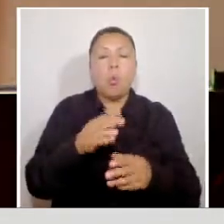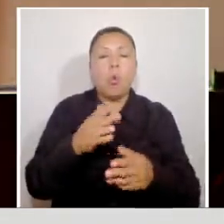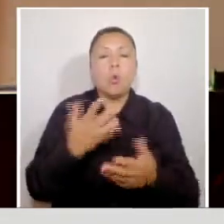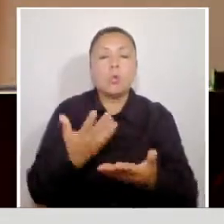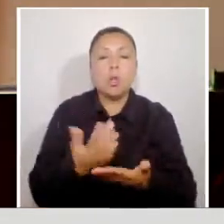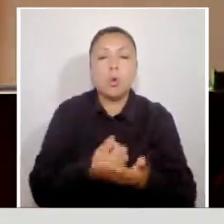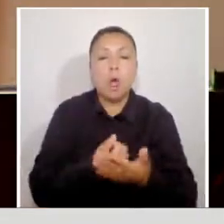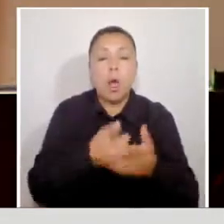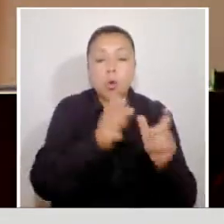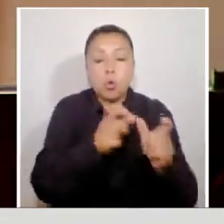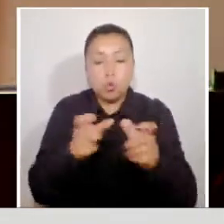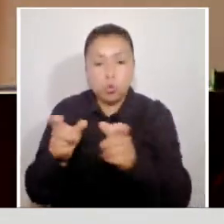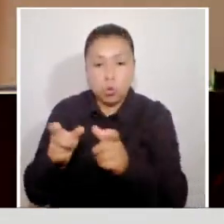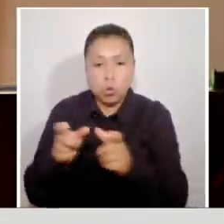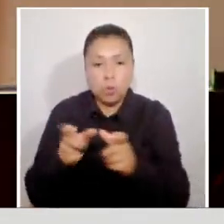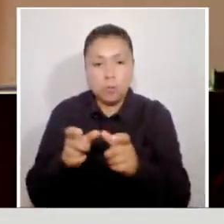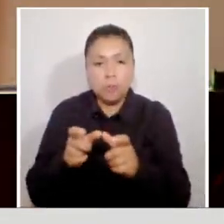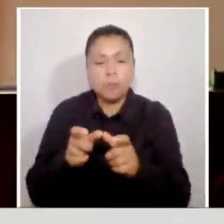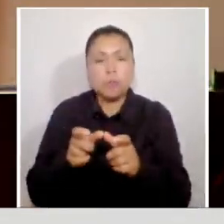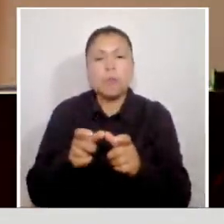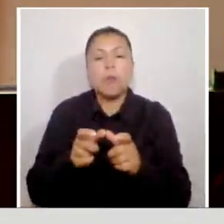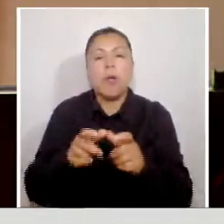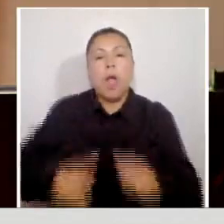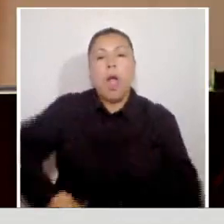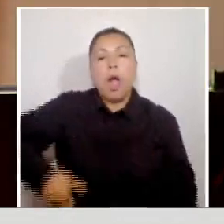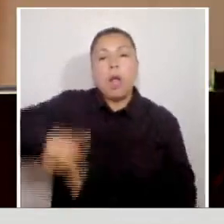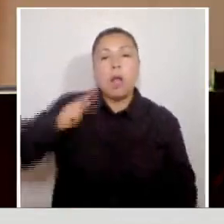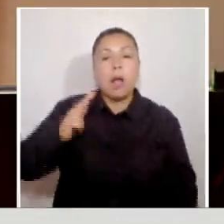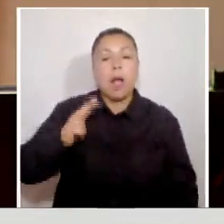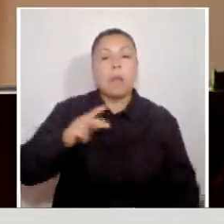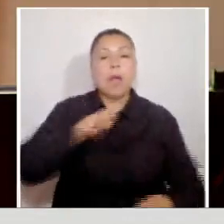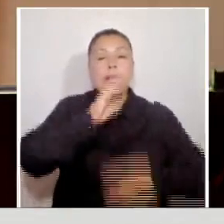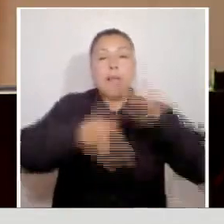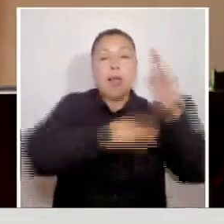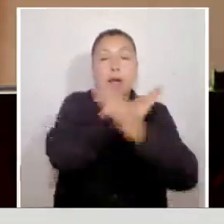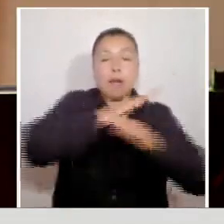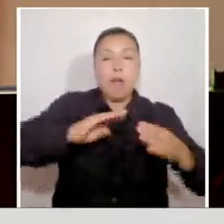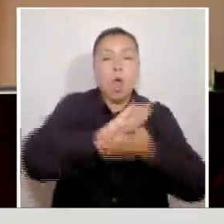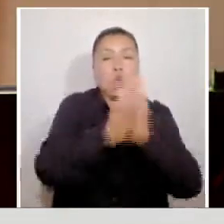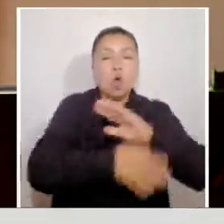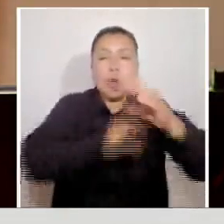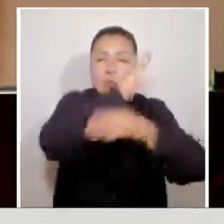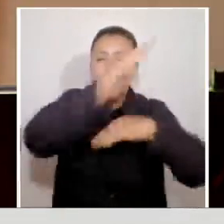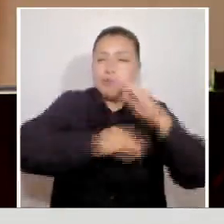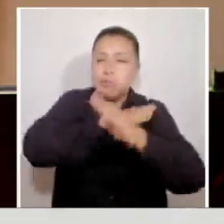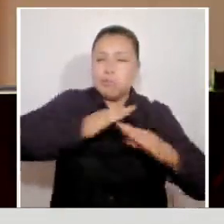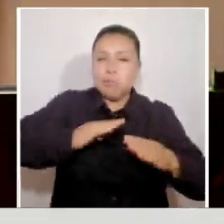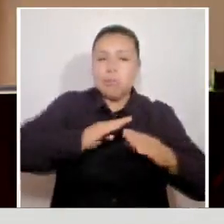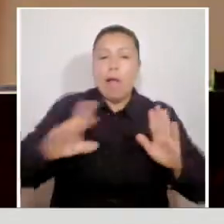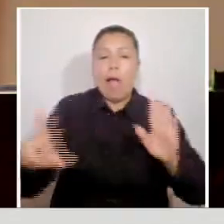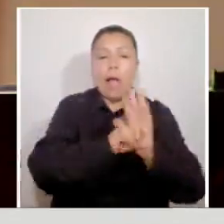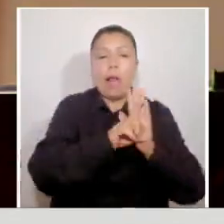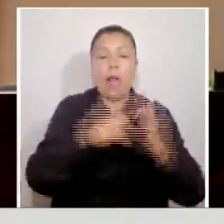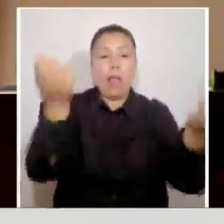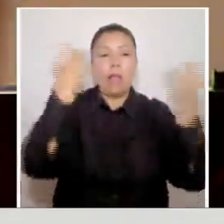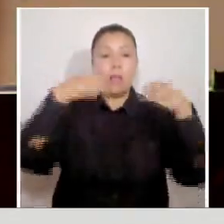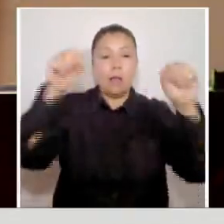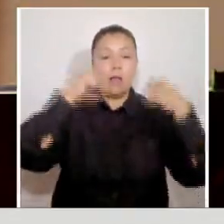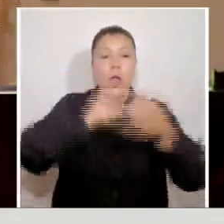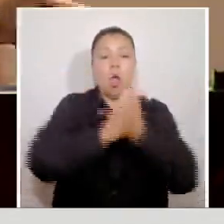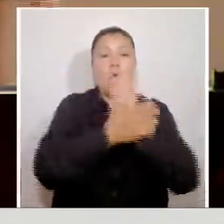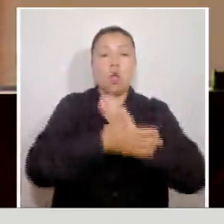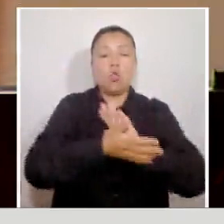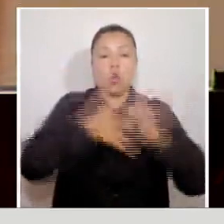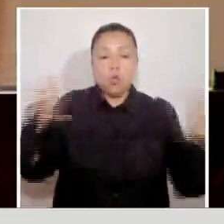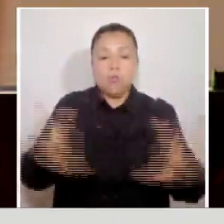fiscalización a las armas y a las artes marciales todas las artes marciales a la ley del deporte todo el fomento al deporte